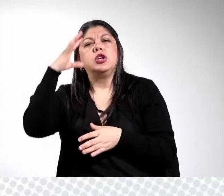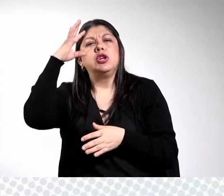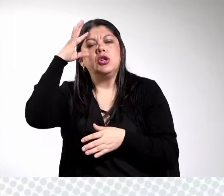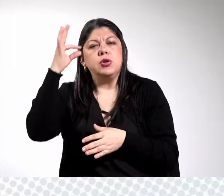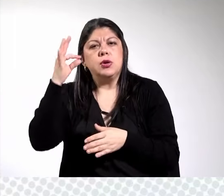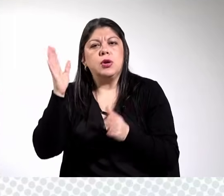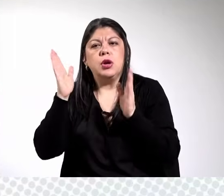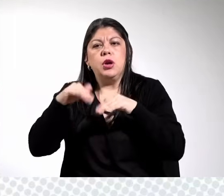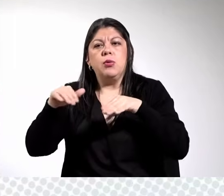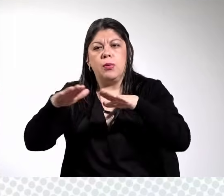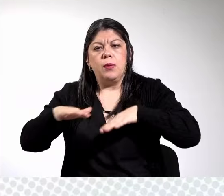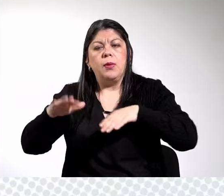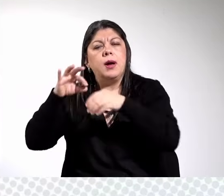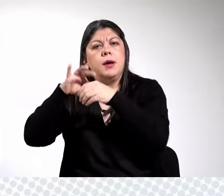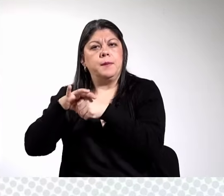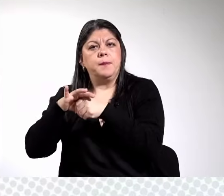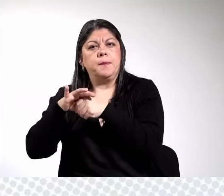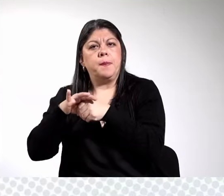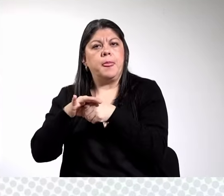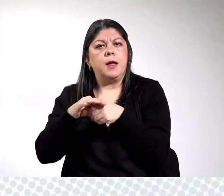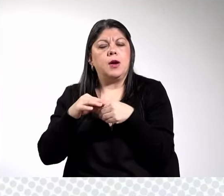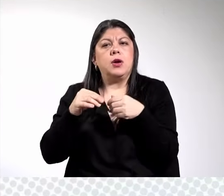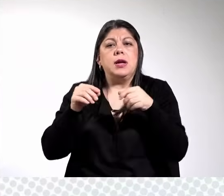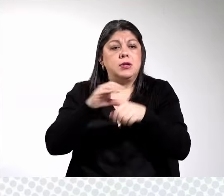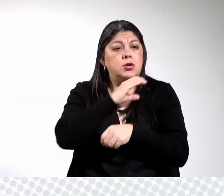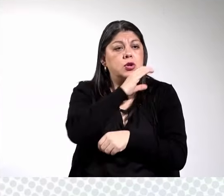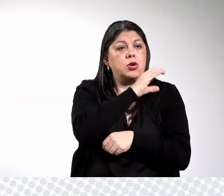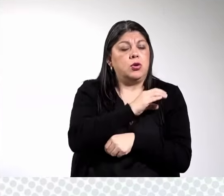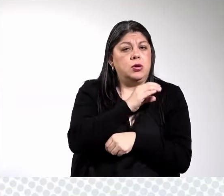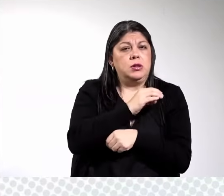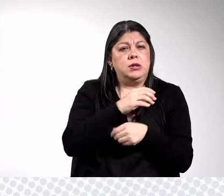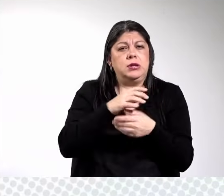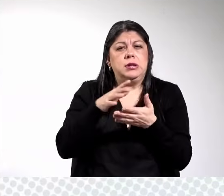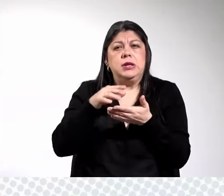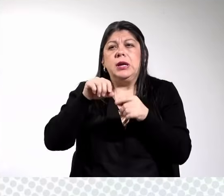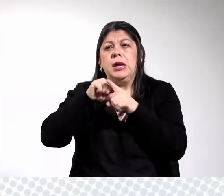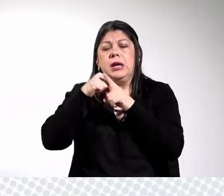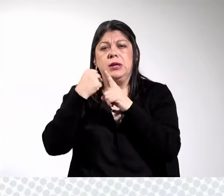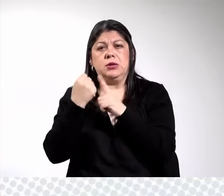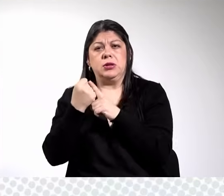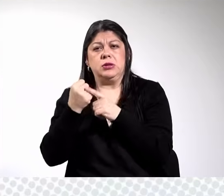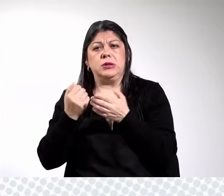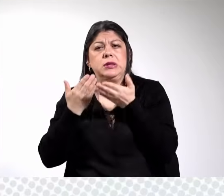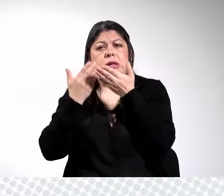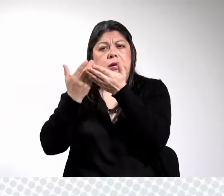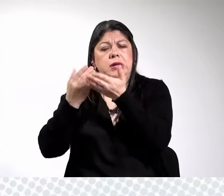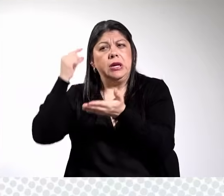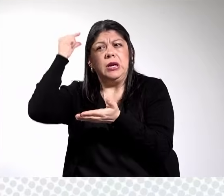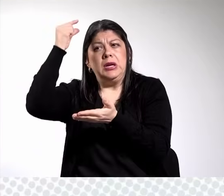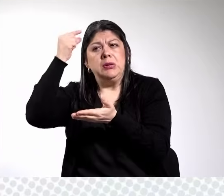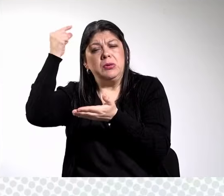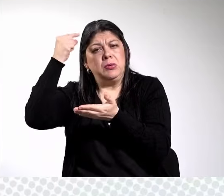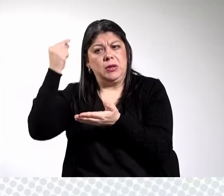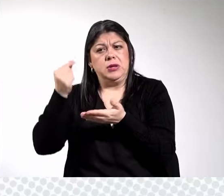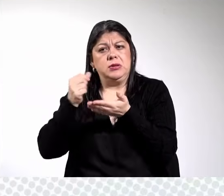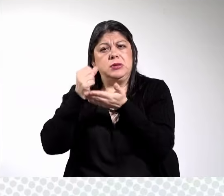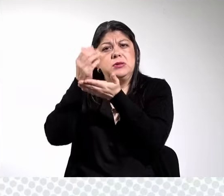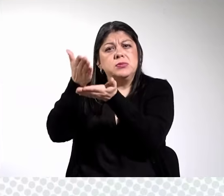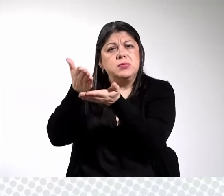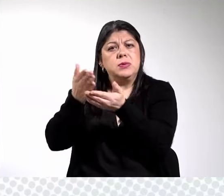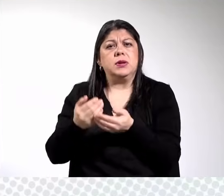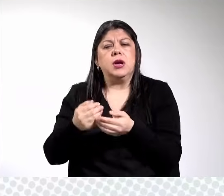ningún sector en este país, con las condiciones adversas que le han puesto los gobiernos de turno,